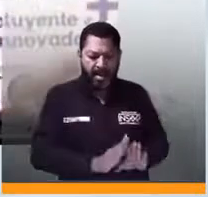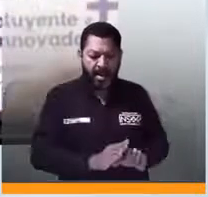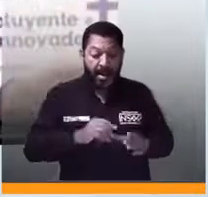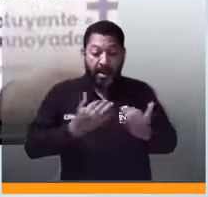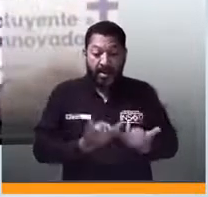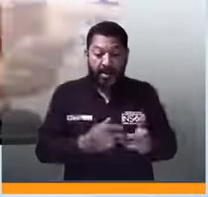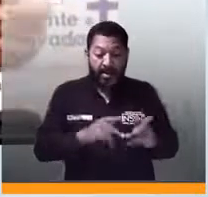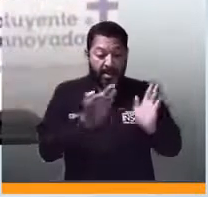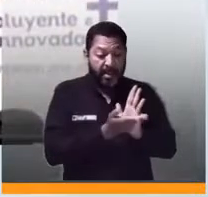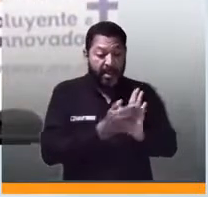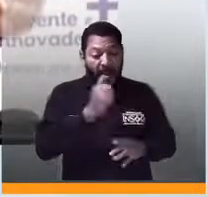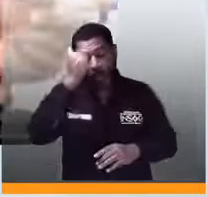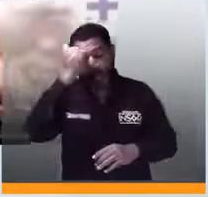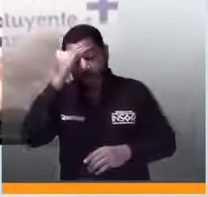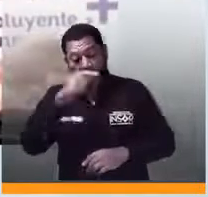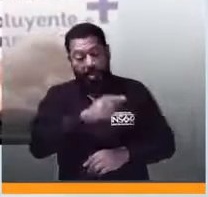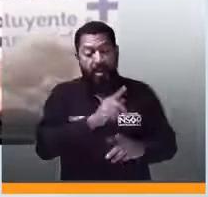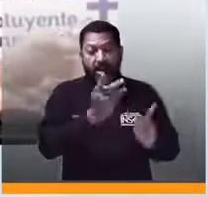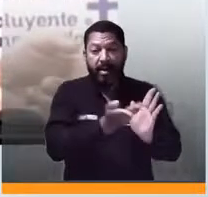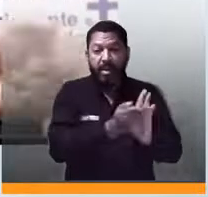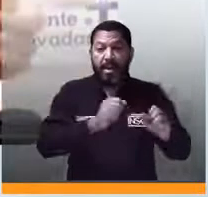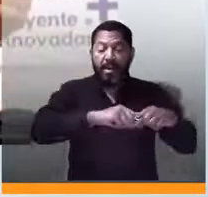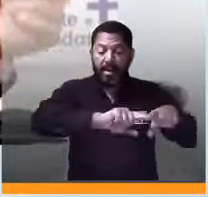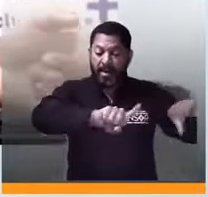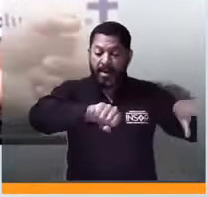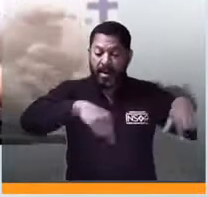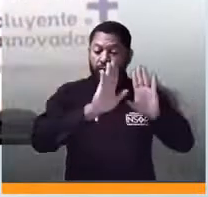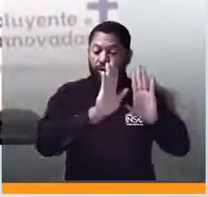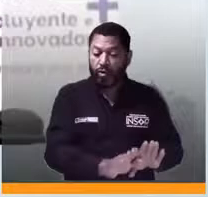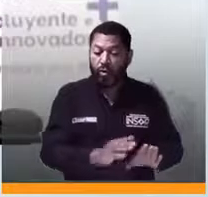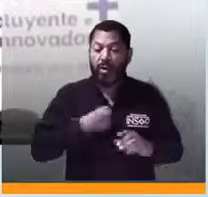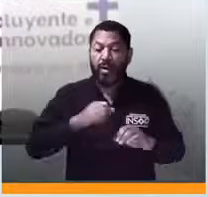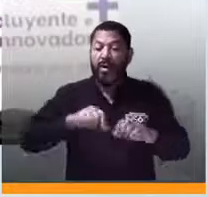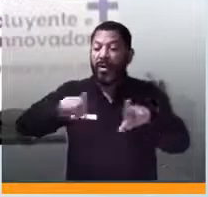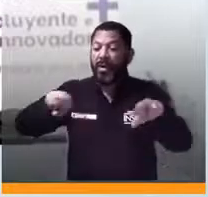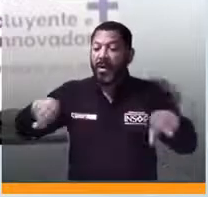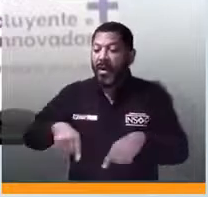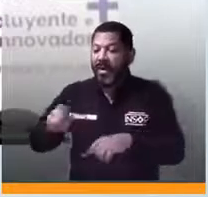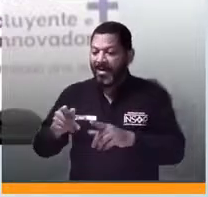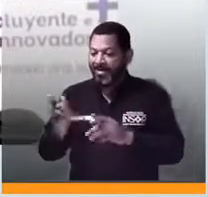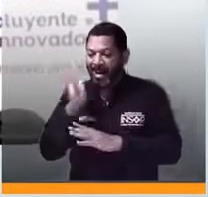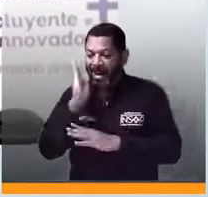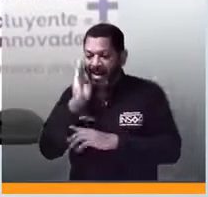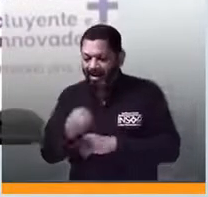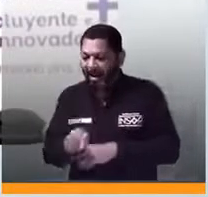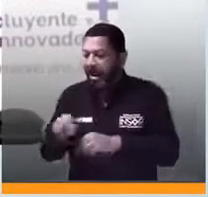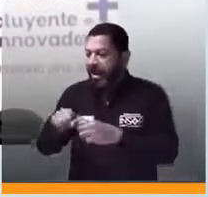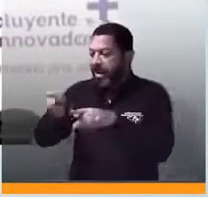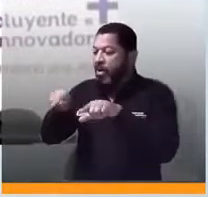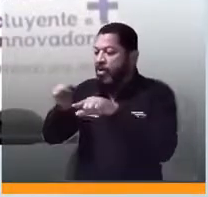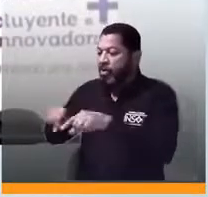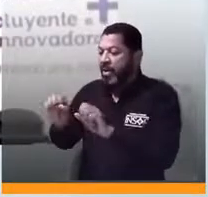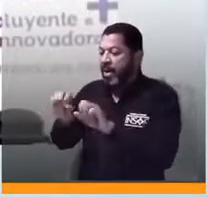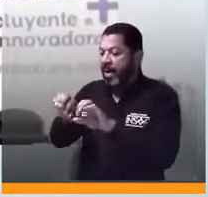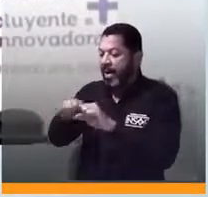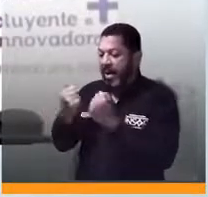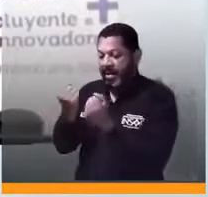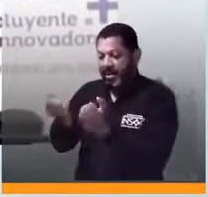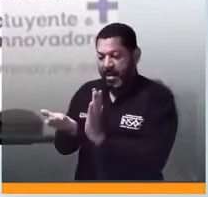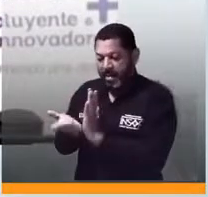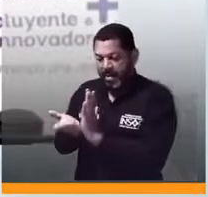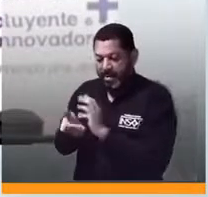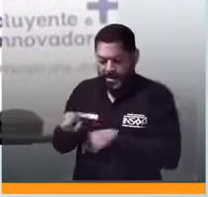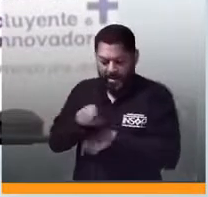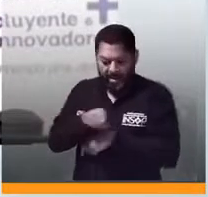confinamiento del estudio del profesor, de la sala del estudiante, de la alcoba, al confinamiento del salón de clase. Tenemos que cambiar